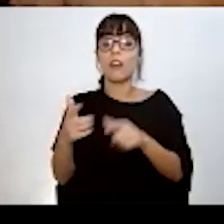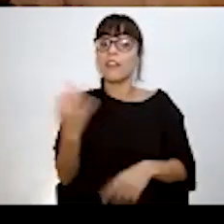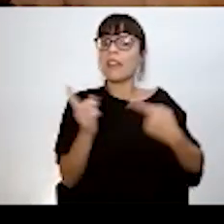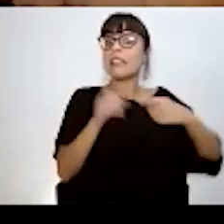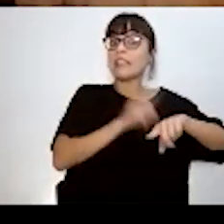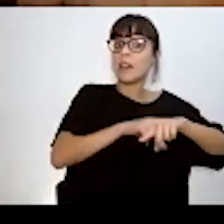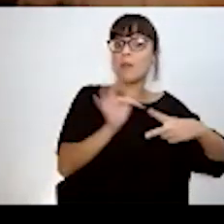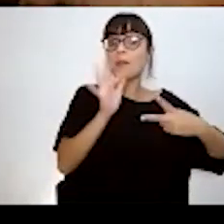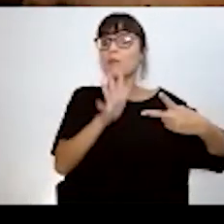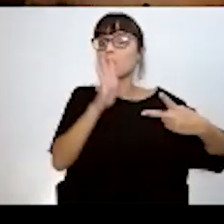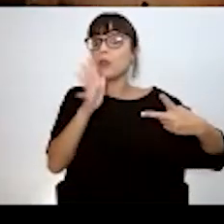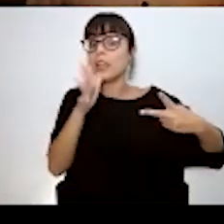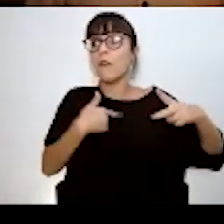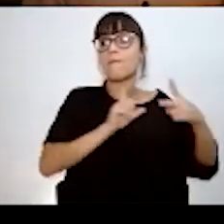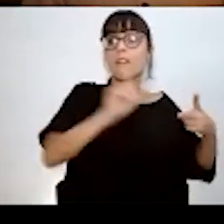actual.